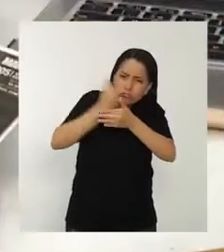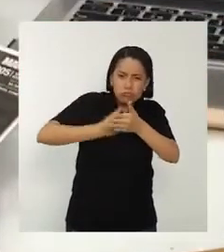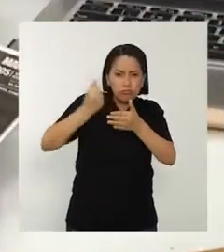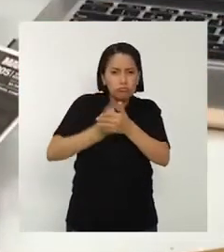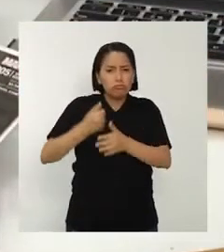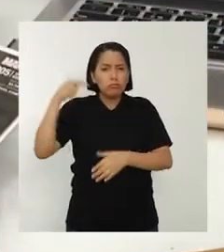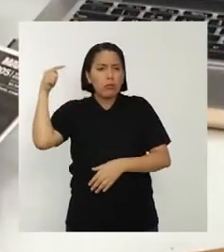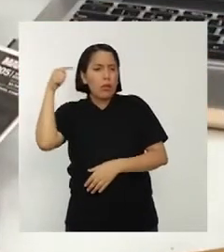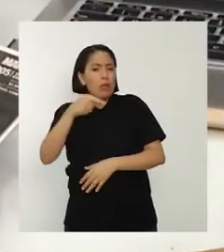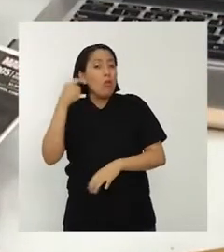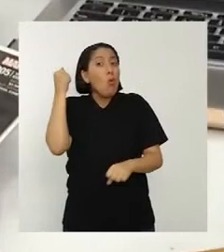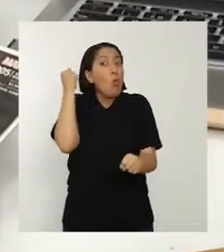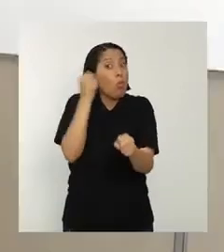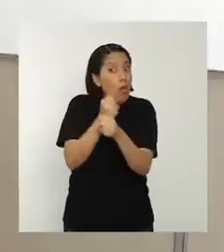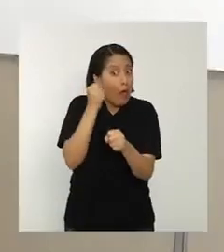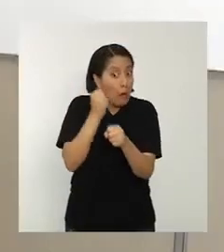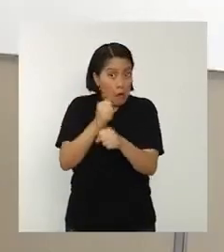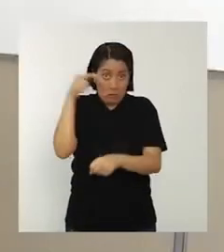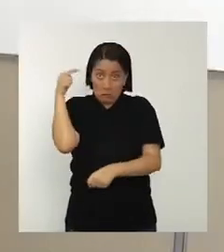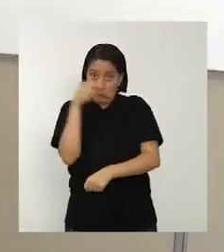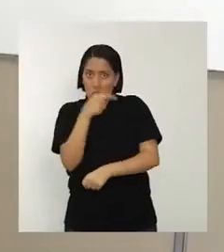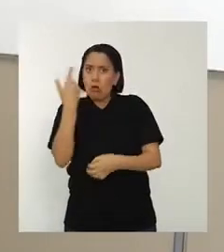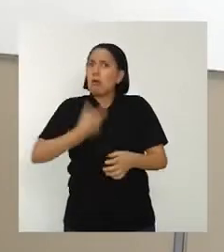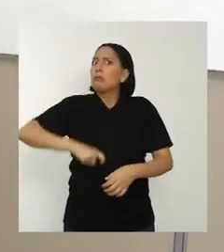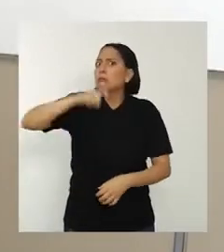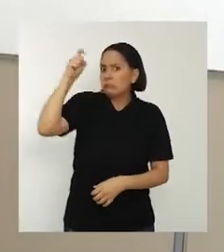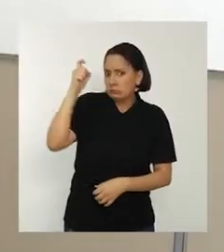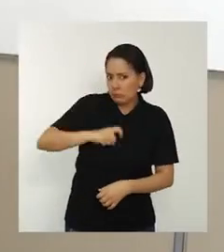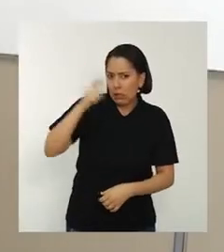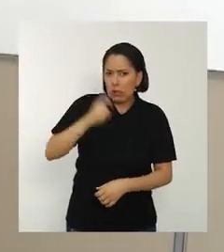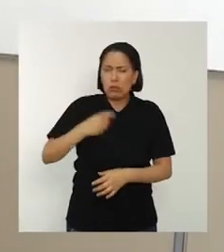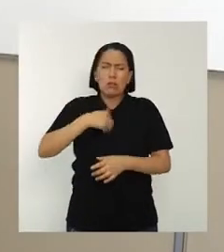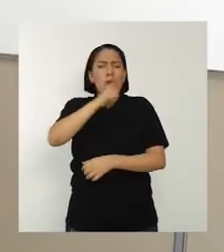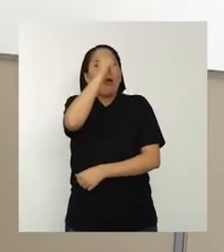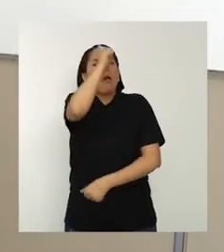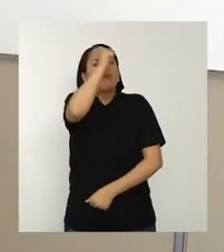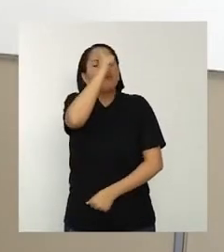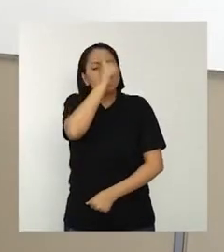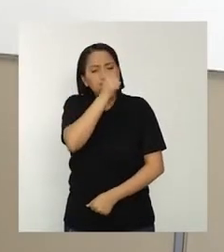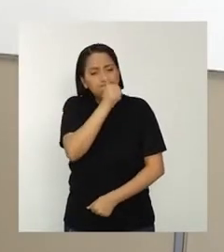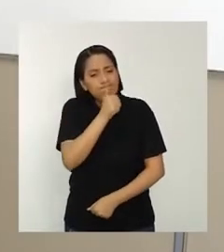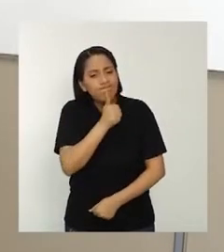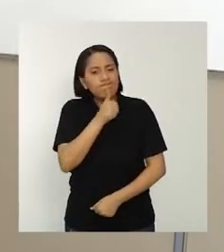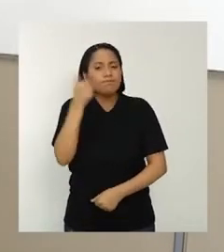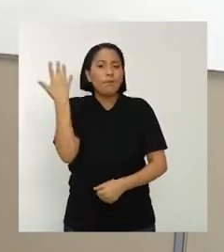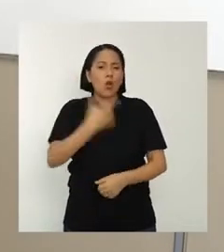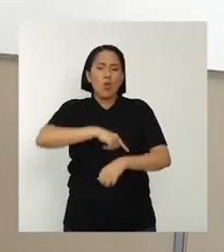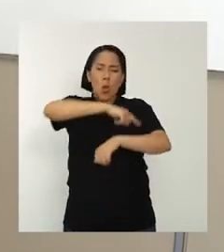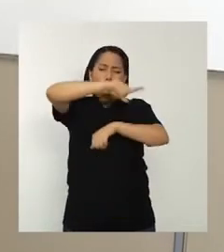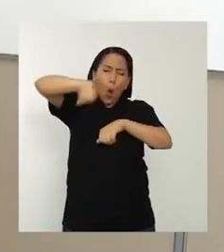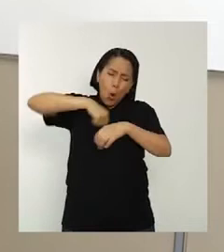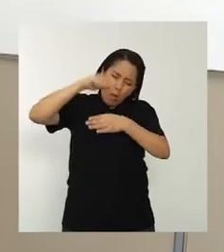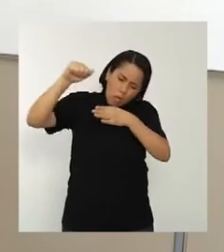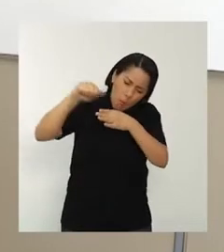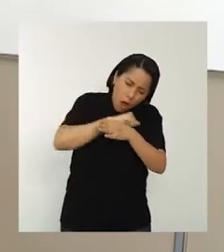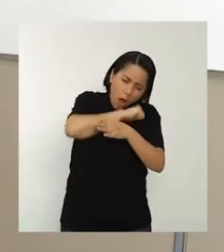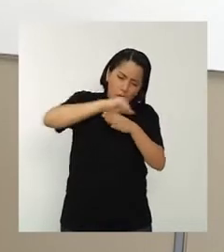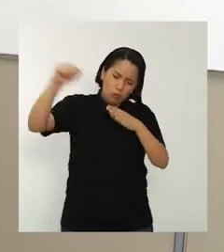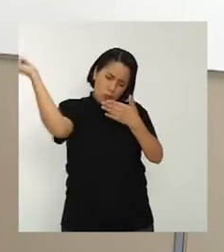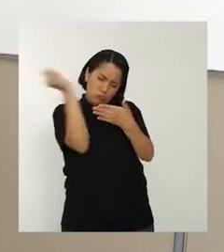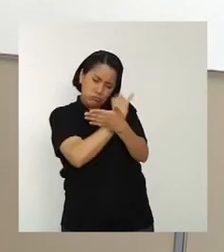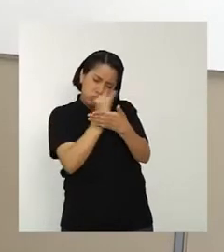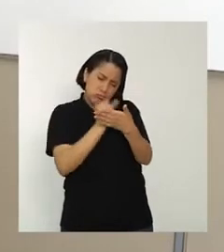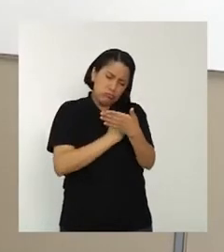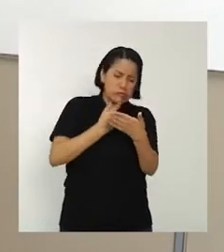persistentes. Es un trabajo que requiere mucha paciencia, muchas horas de